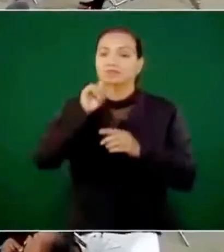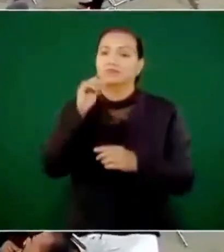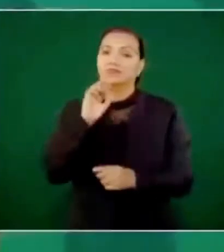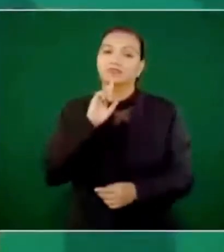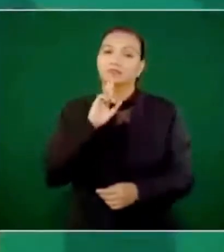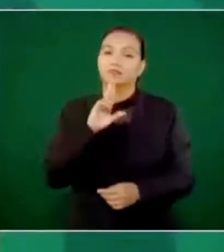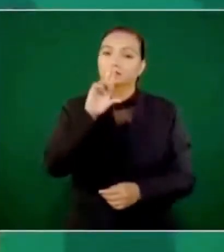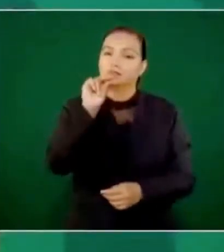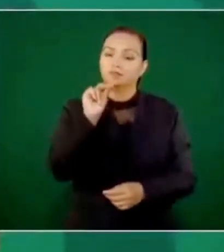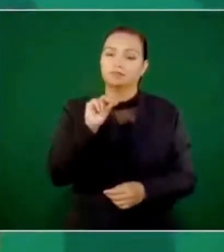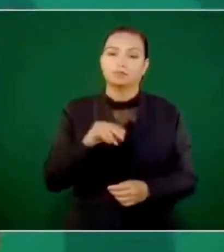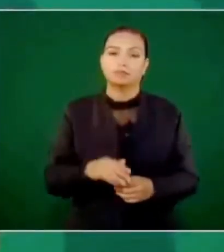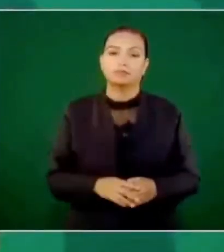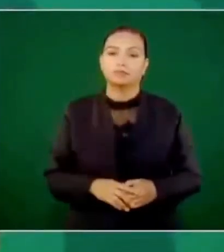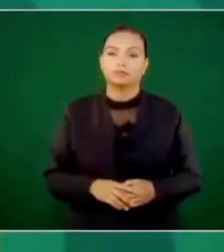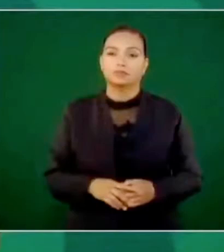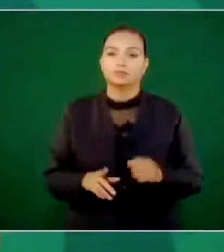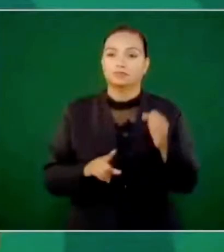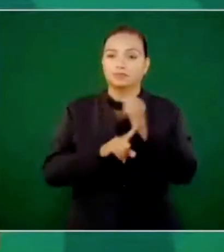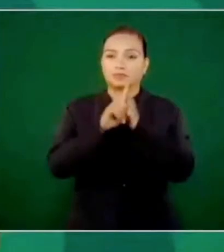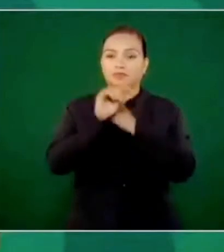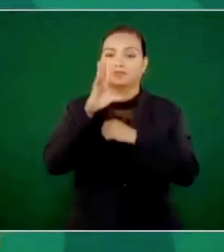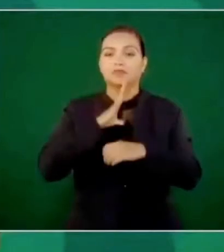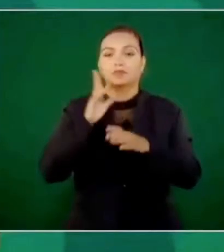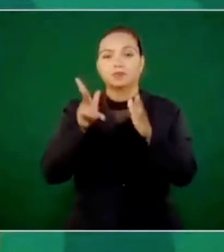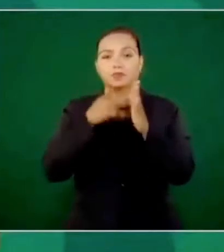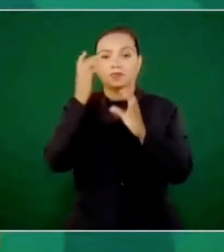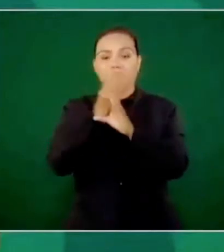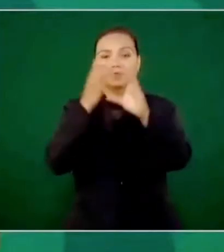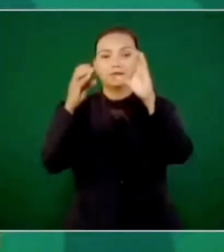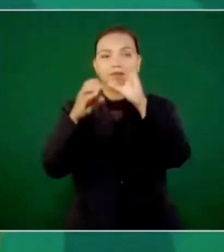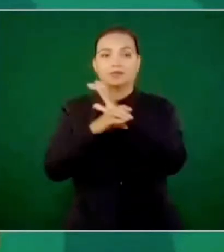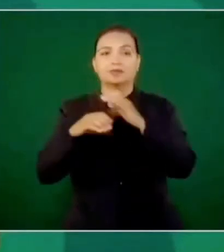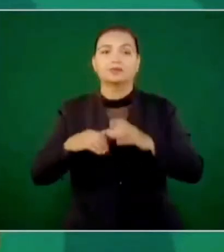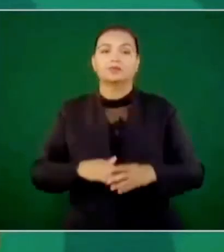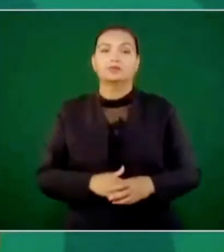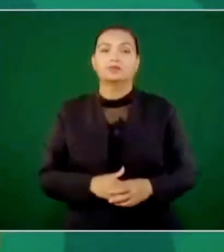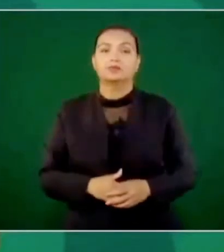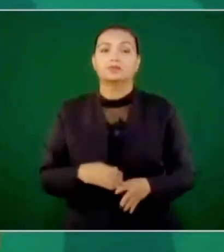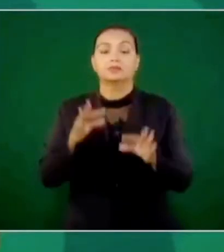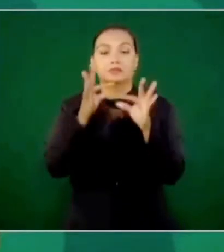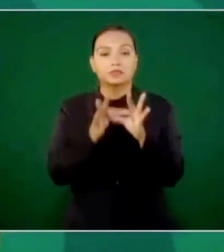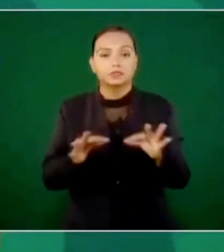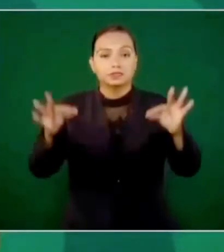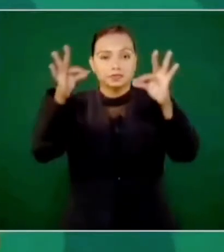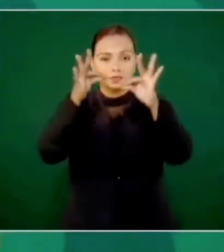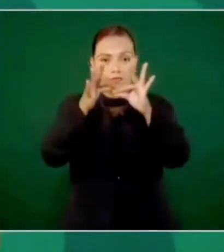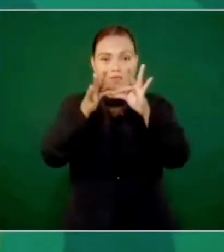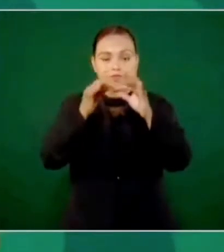resuelve el problema. Pero hay otra cosa que es muy importante,